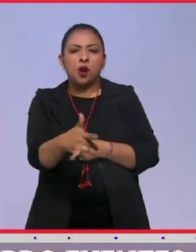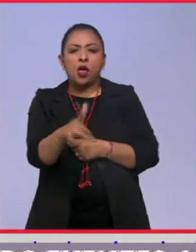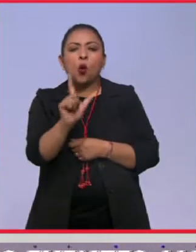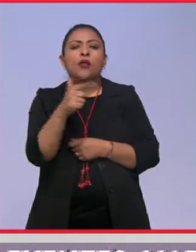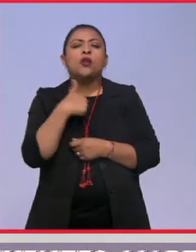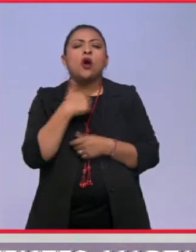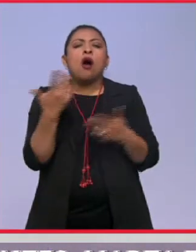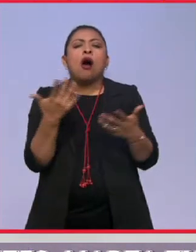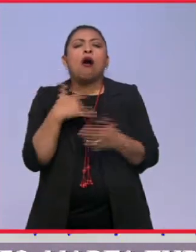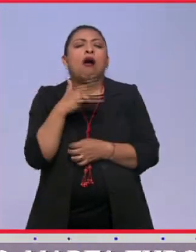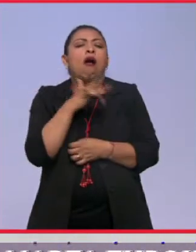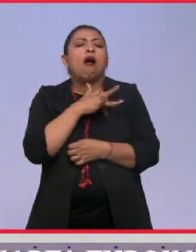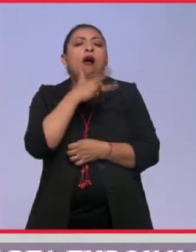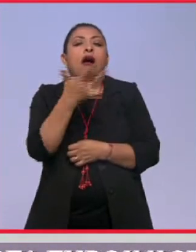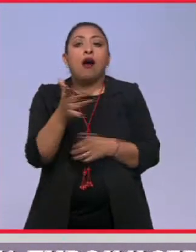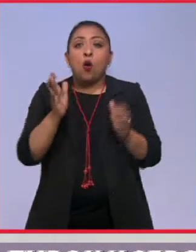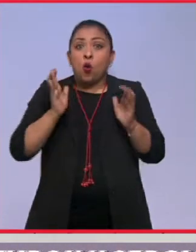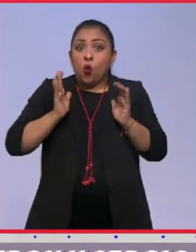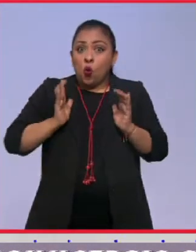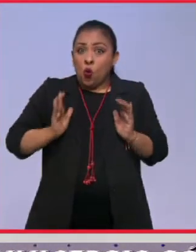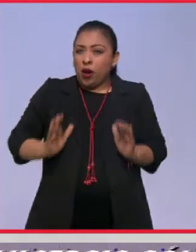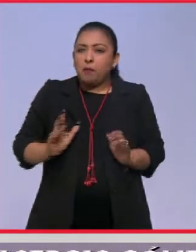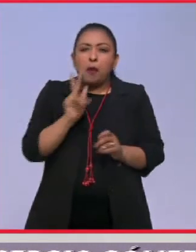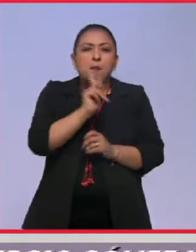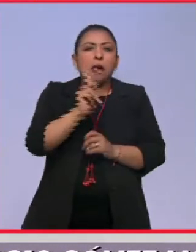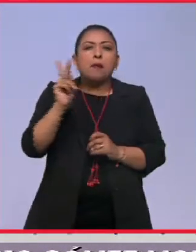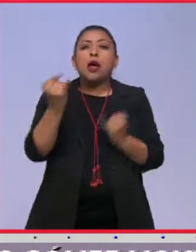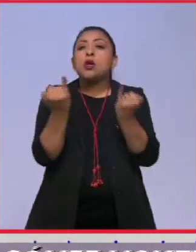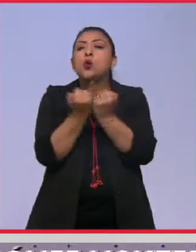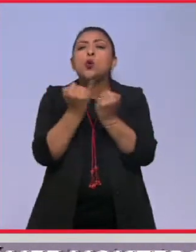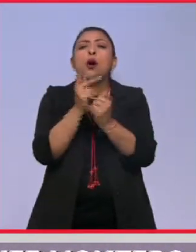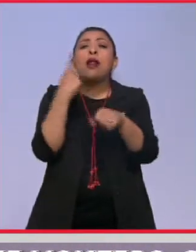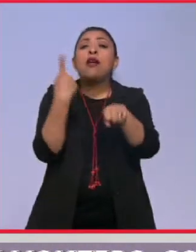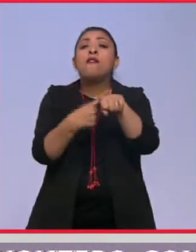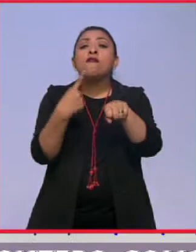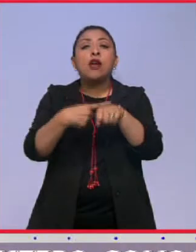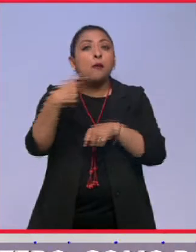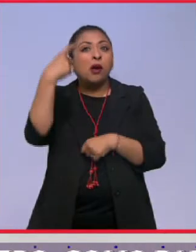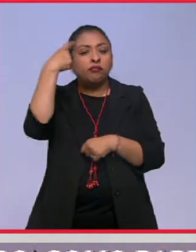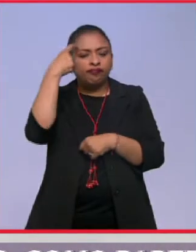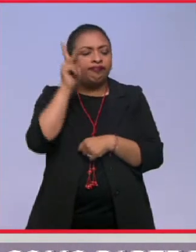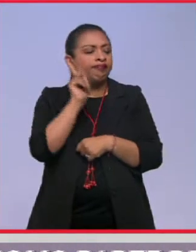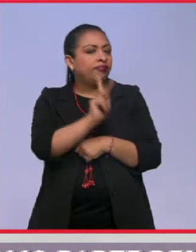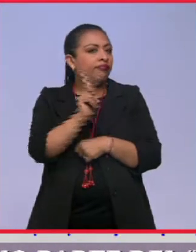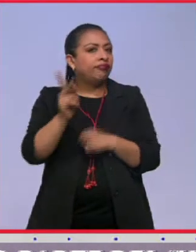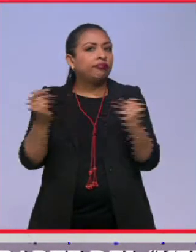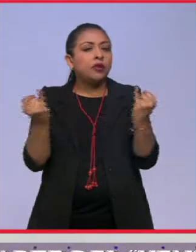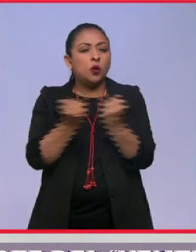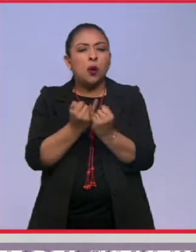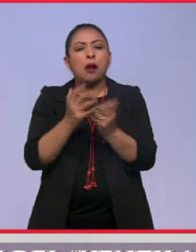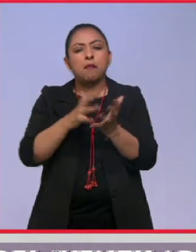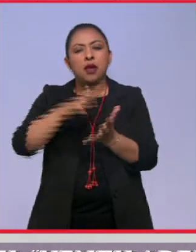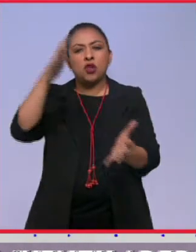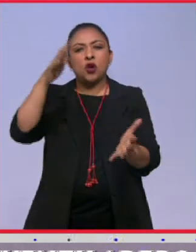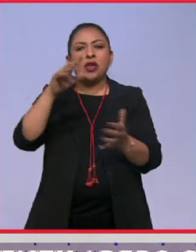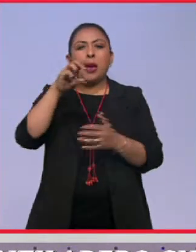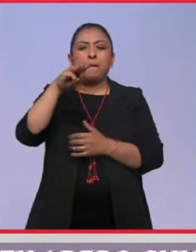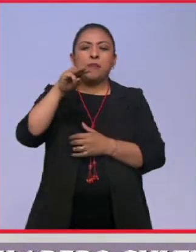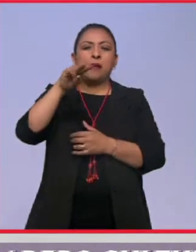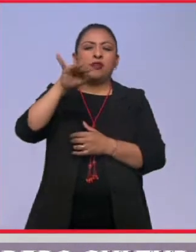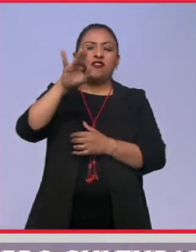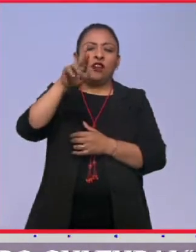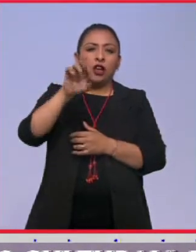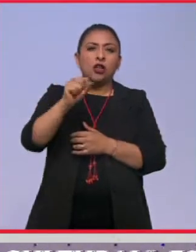el enamoramiento, es fisiológicamente similar a las enfermedades mentales. La mayoría de los mamíferos